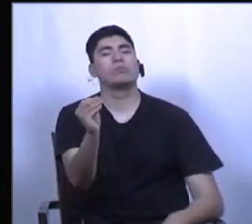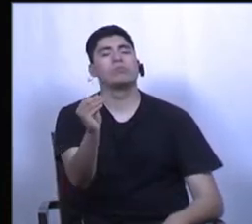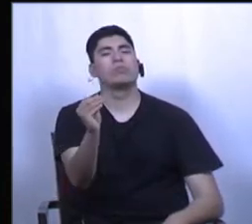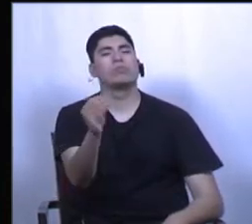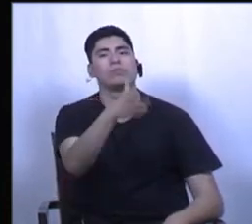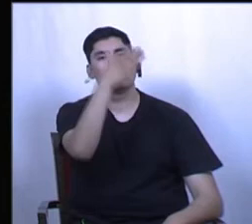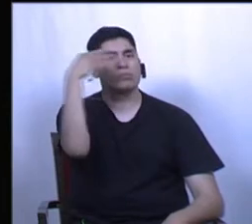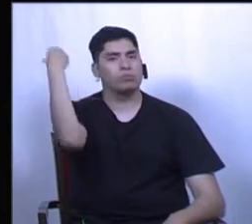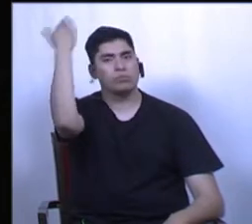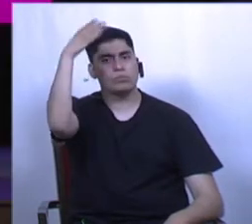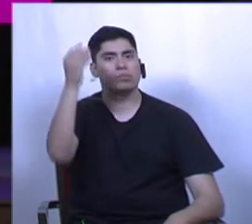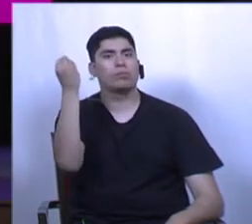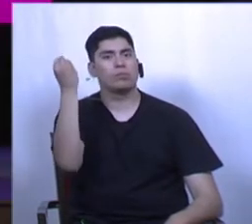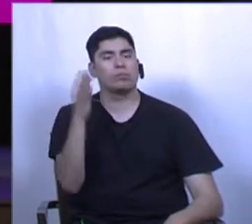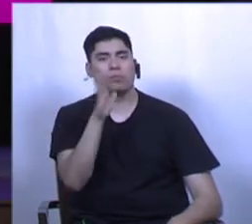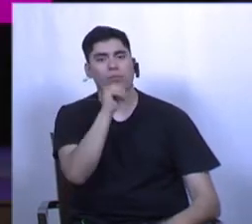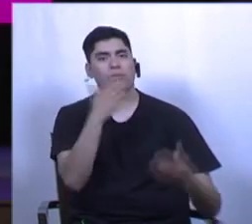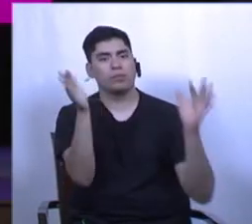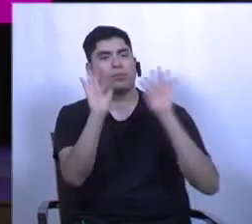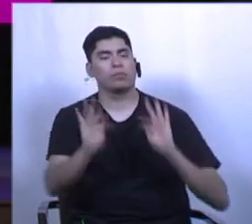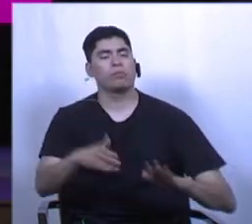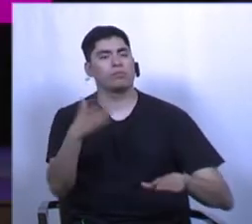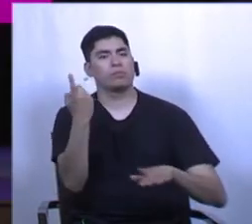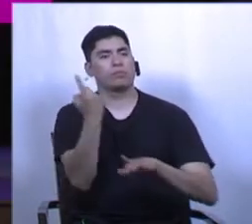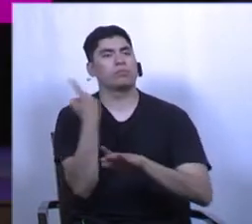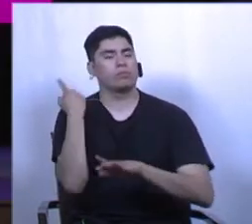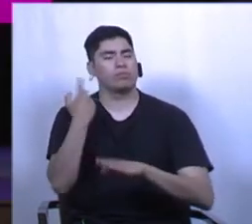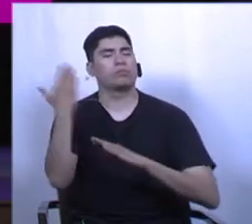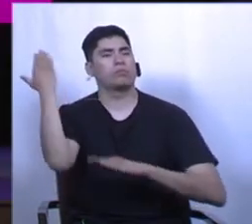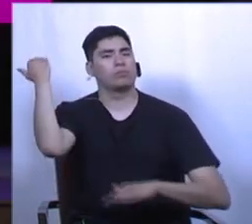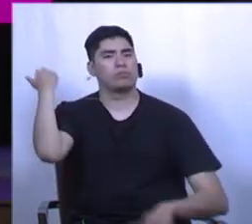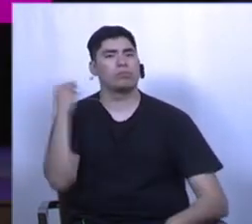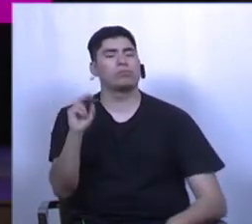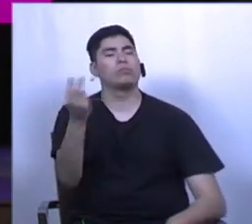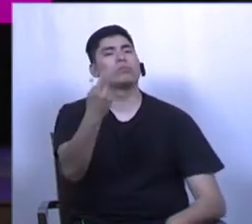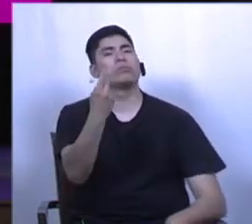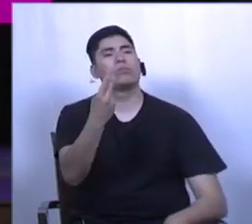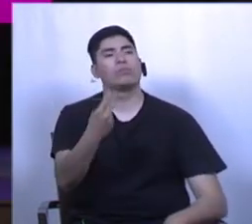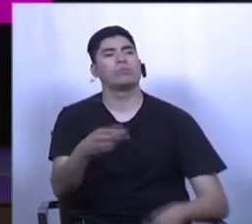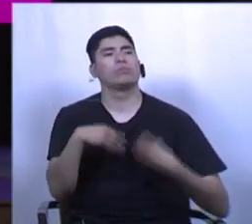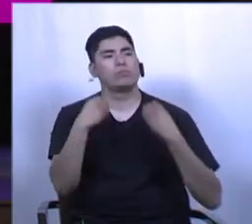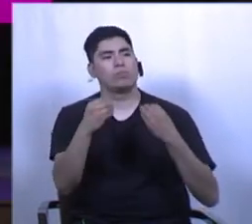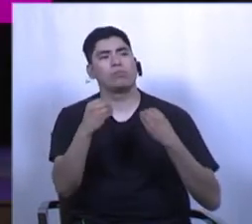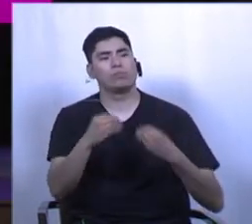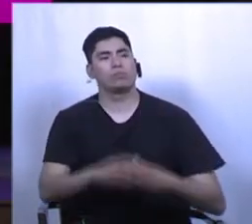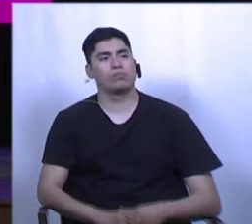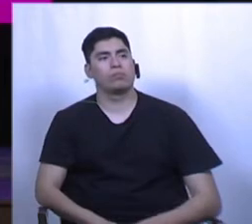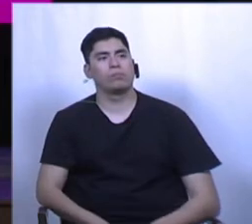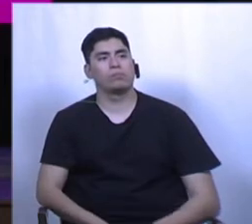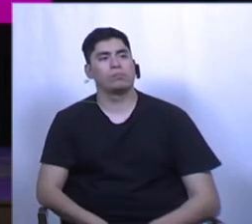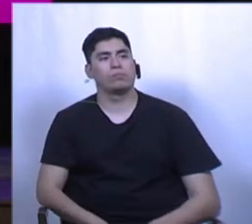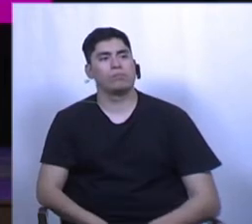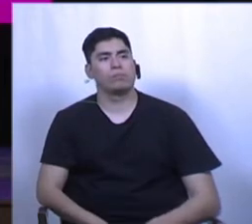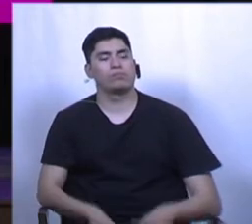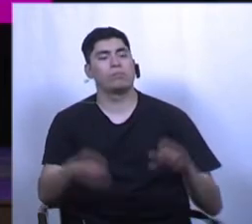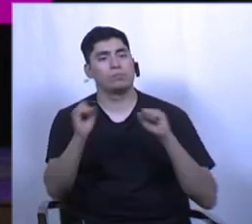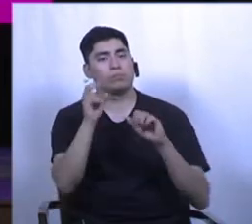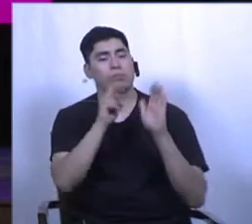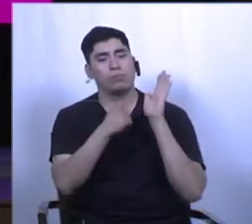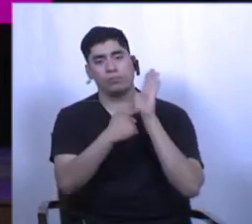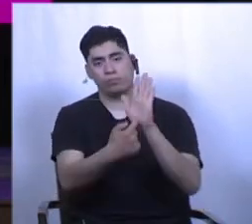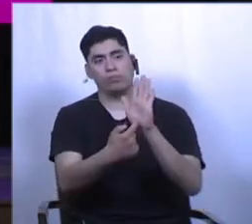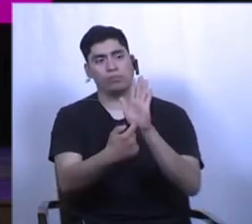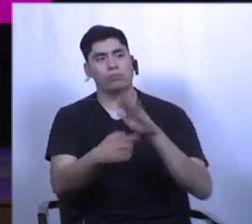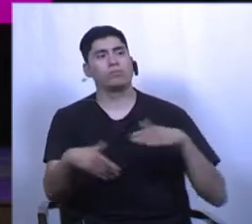no hay forma de volver atrás. Cuando se perdió, no hay forma de recuperarlo. Lo segundo que sucede, les puedo mostrar cómo